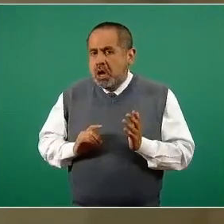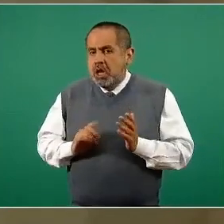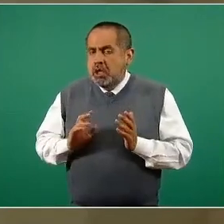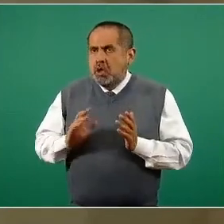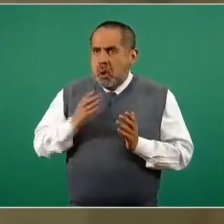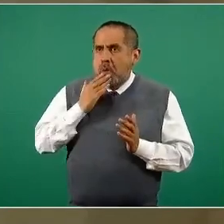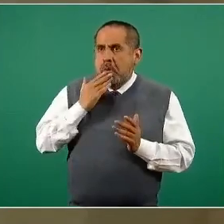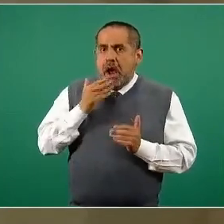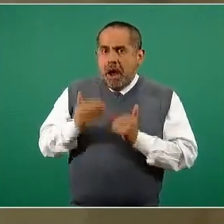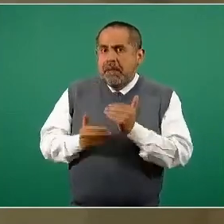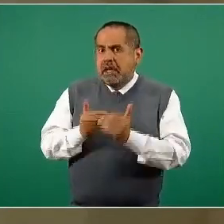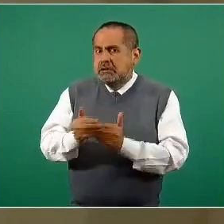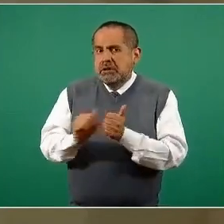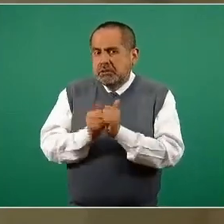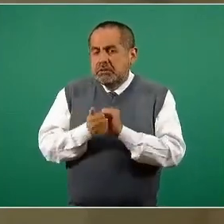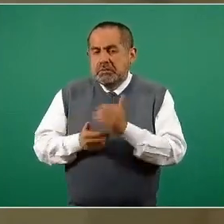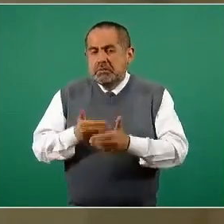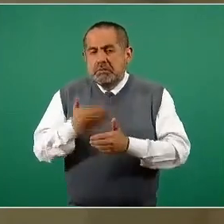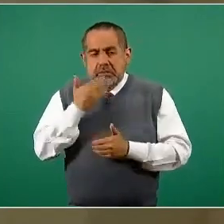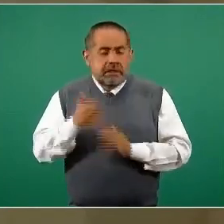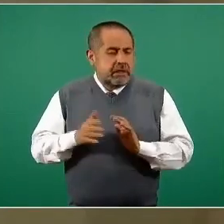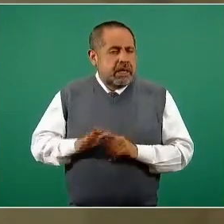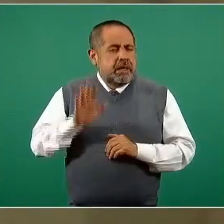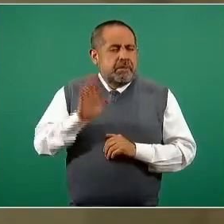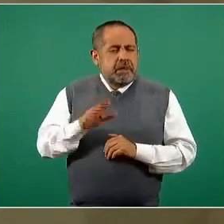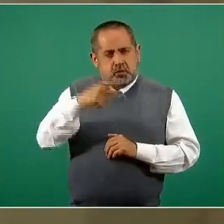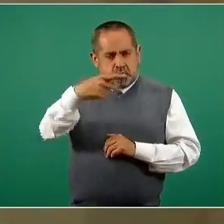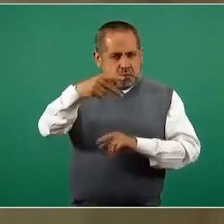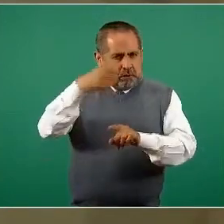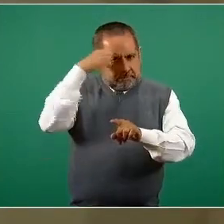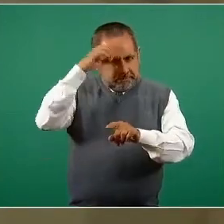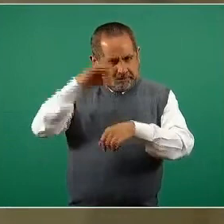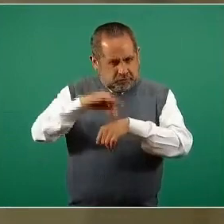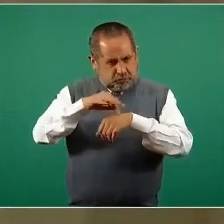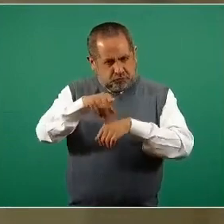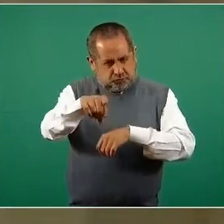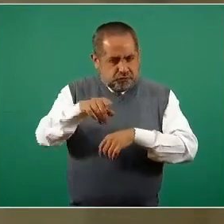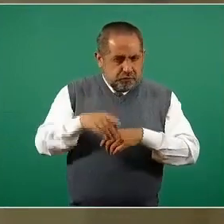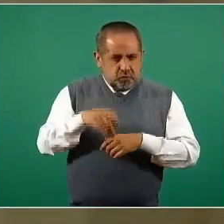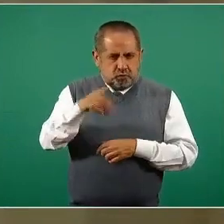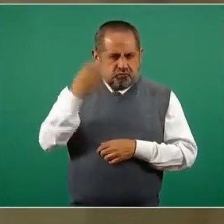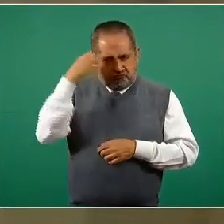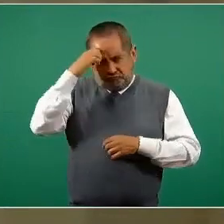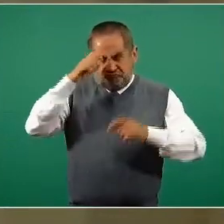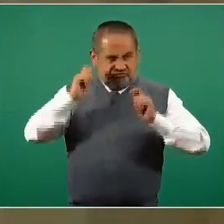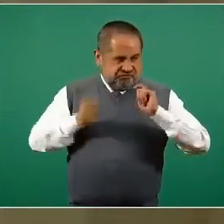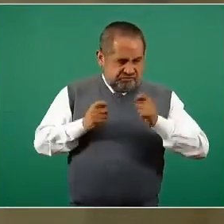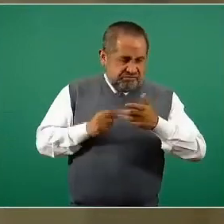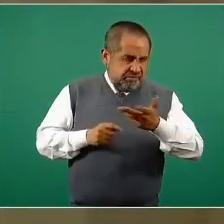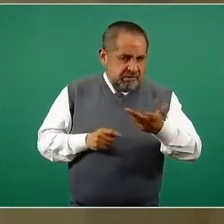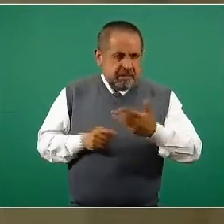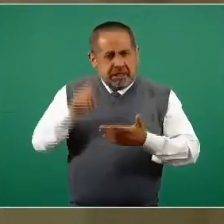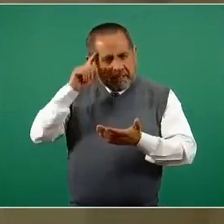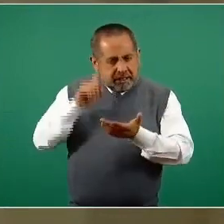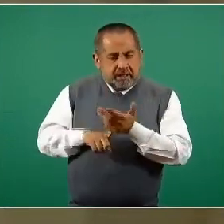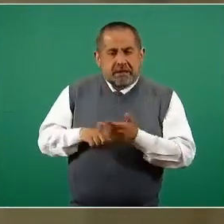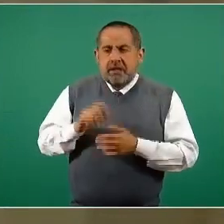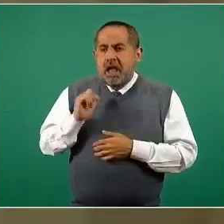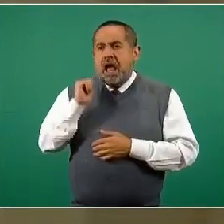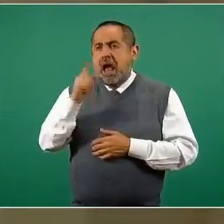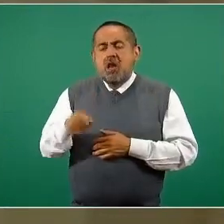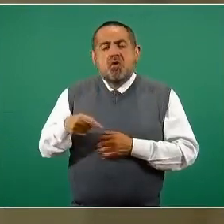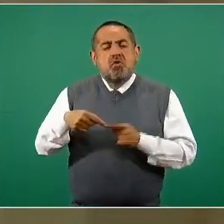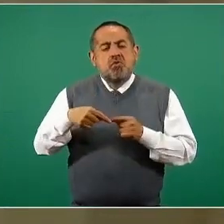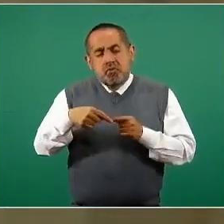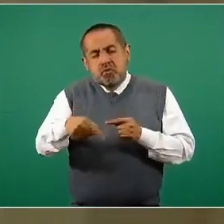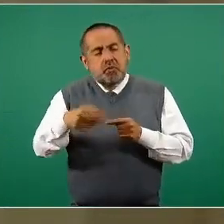tenido algunos avances y, según su experiencia como experto, ¿cree que a